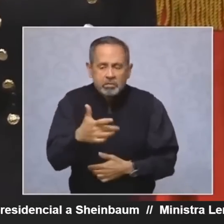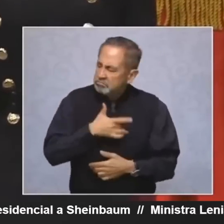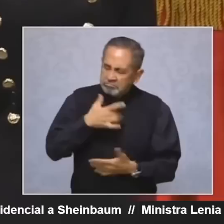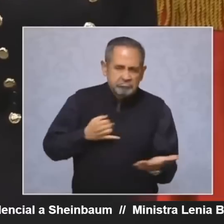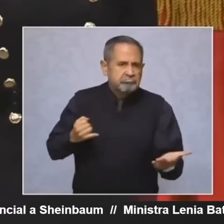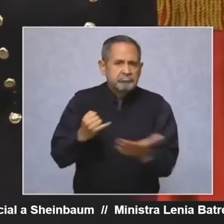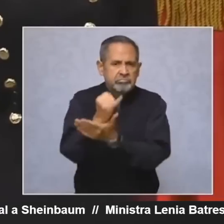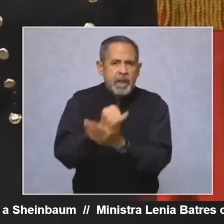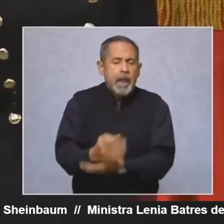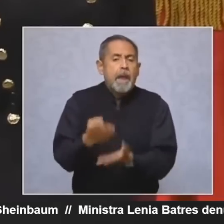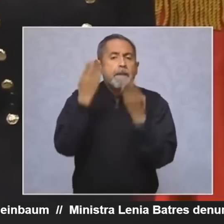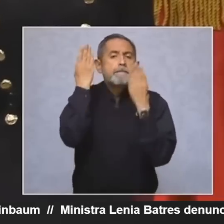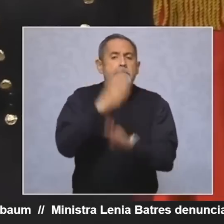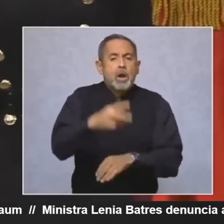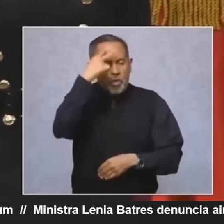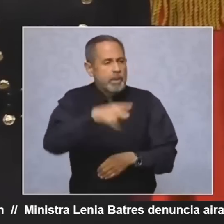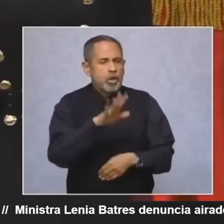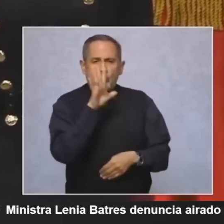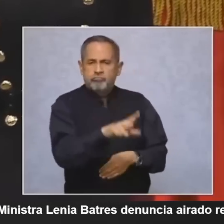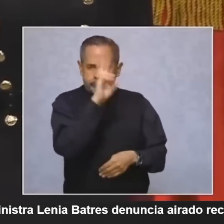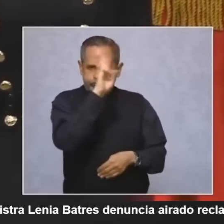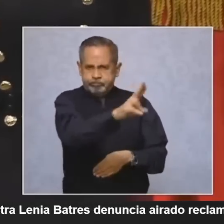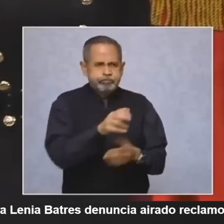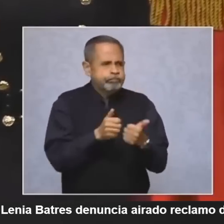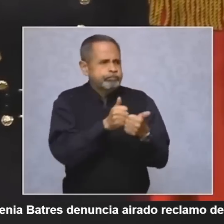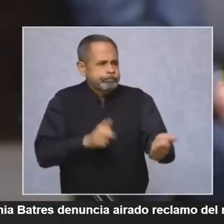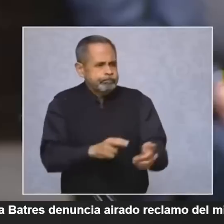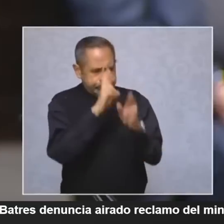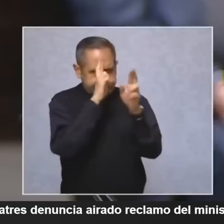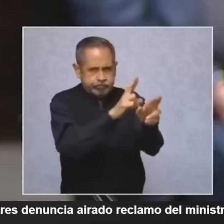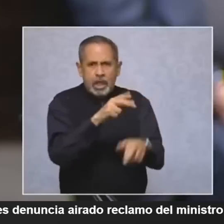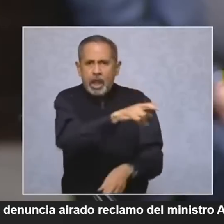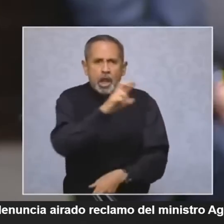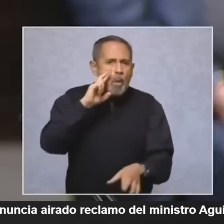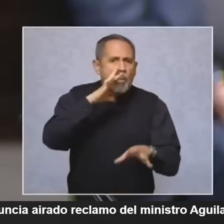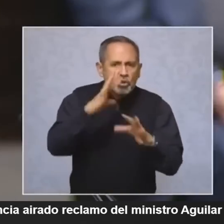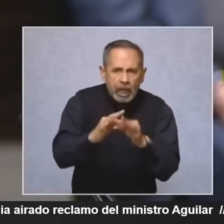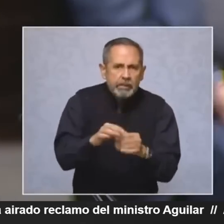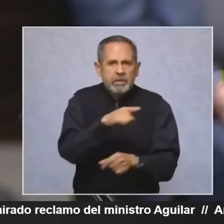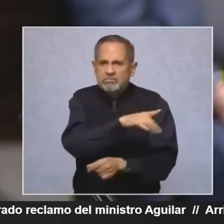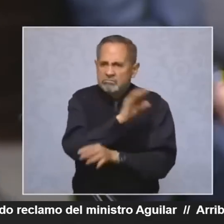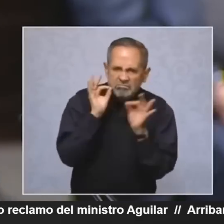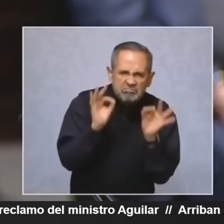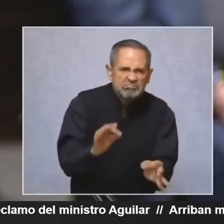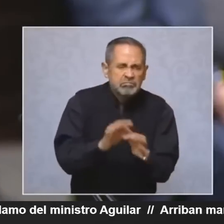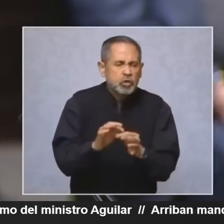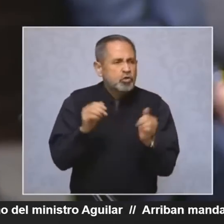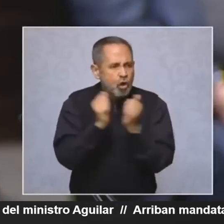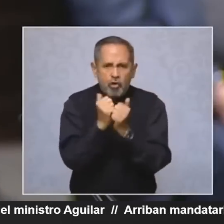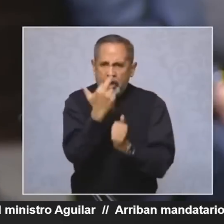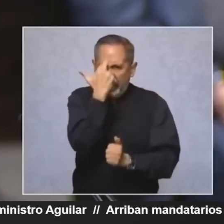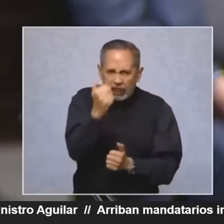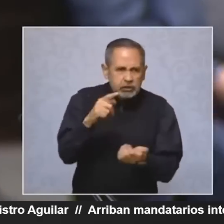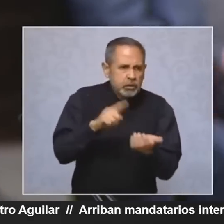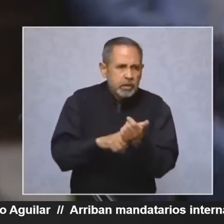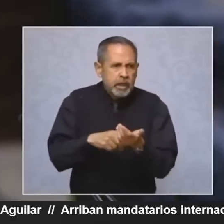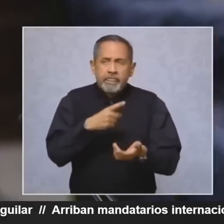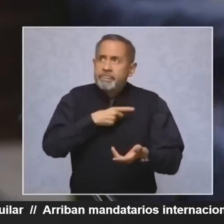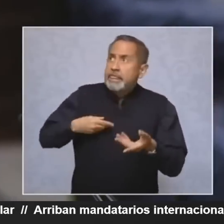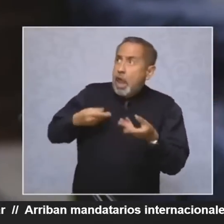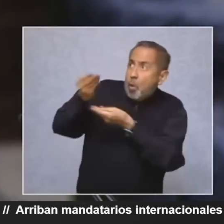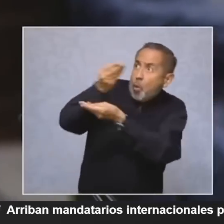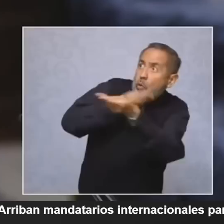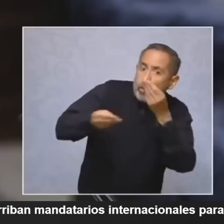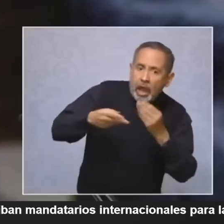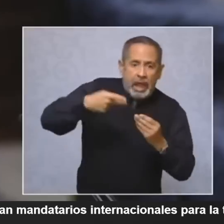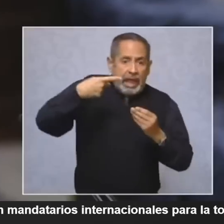del Banco de México, una política fiscal responsable, una proporción razonable entre deuda y Producto